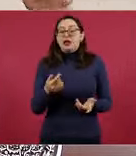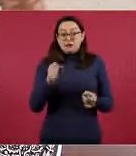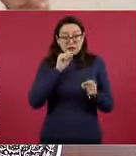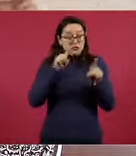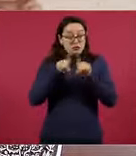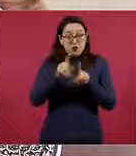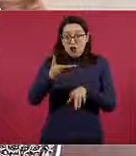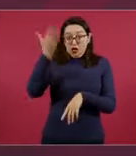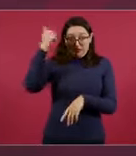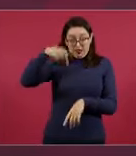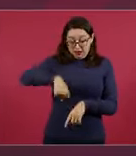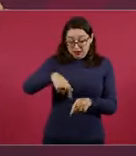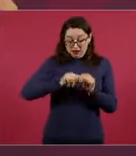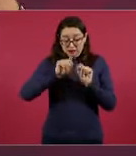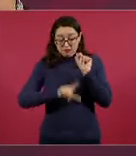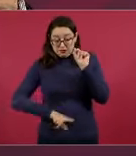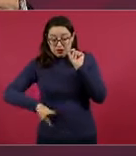deudas